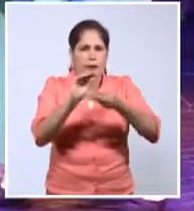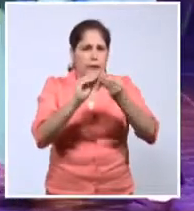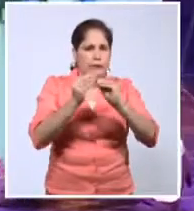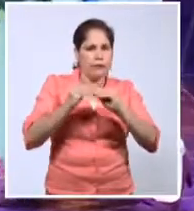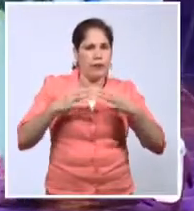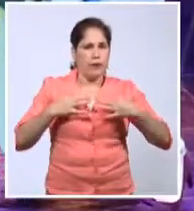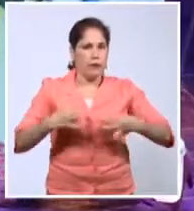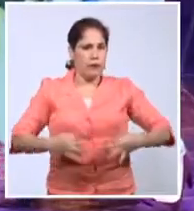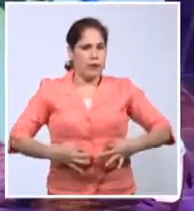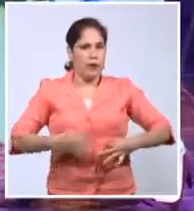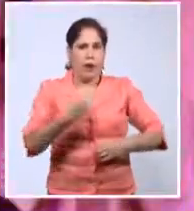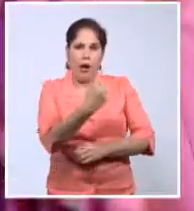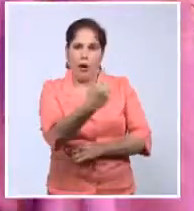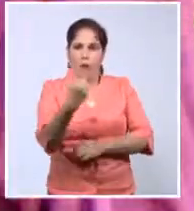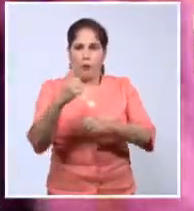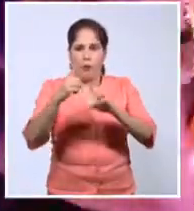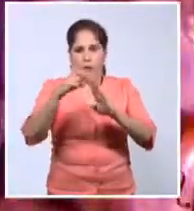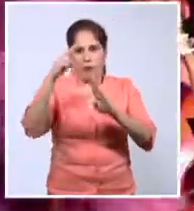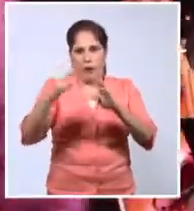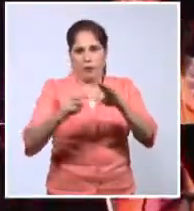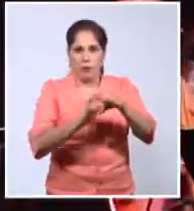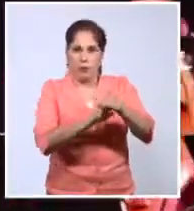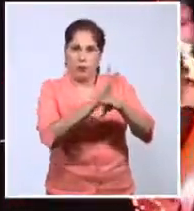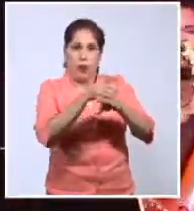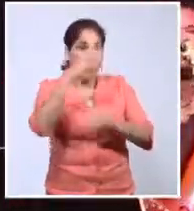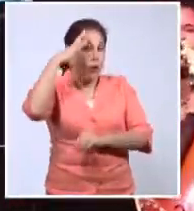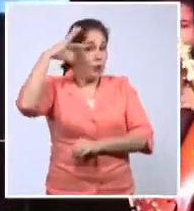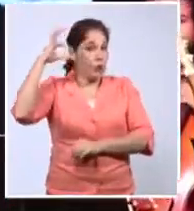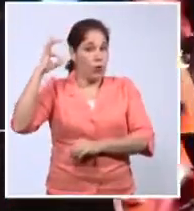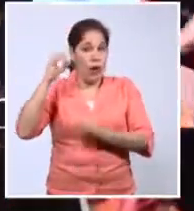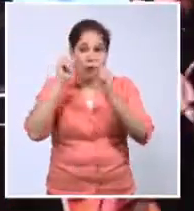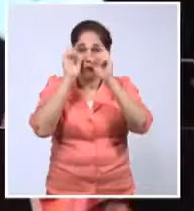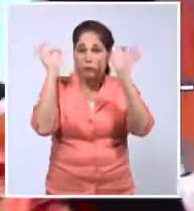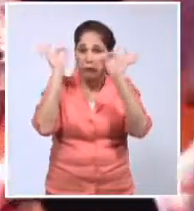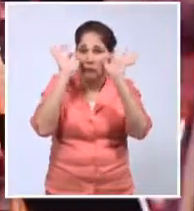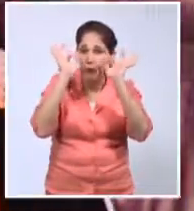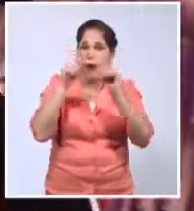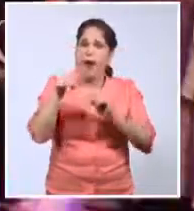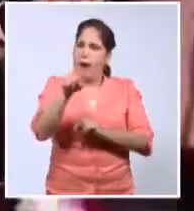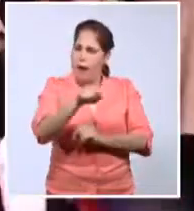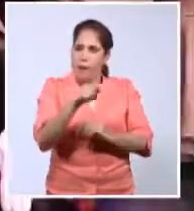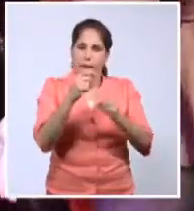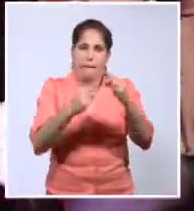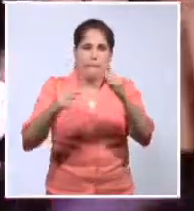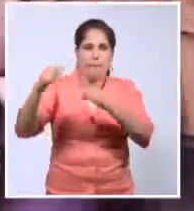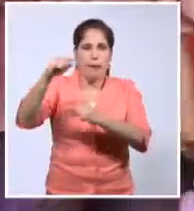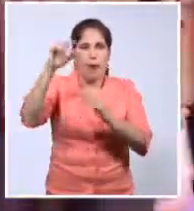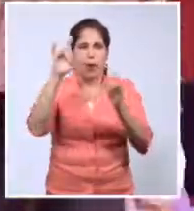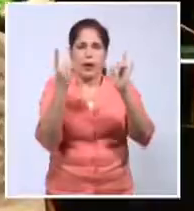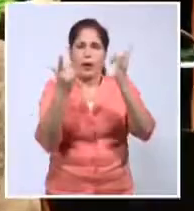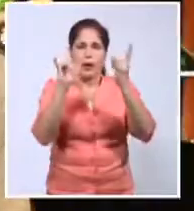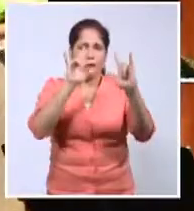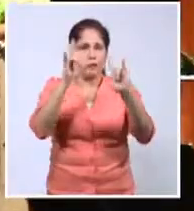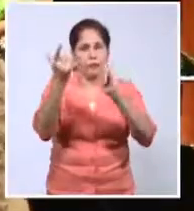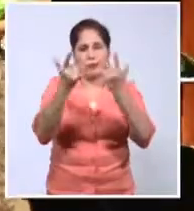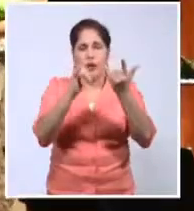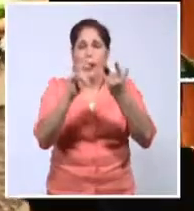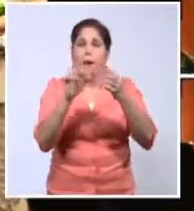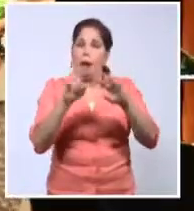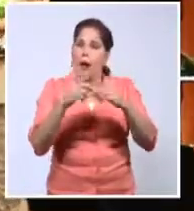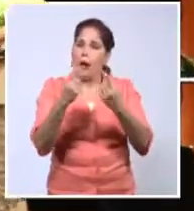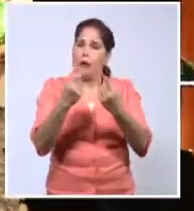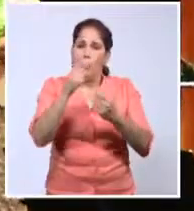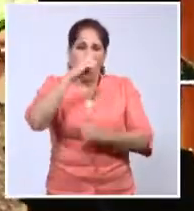cada elemento de la puesta en escena. Soñar con los ojos abiertos es un acercamiento con el protagonismo de los títeres a la música infantil, los